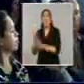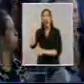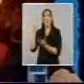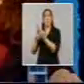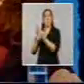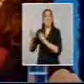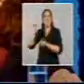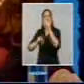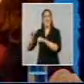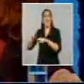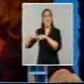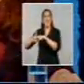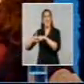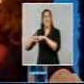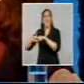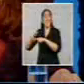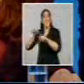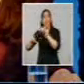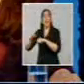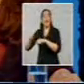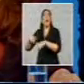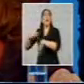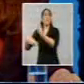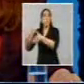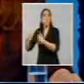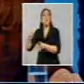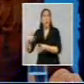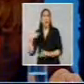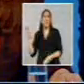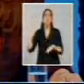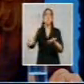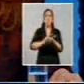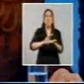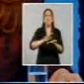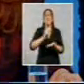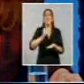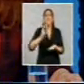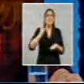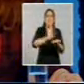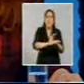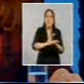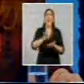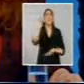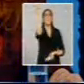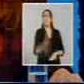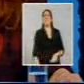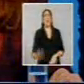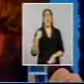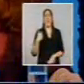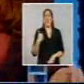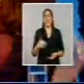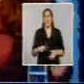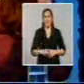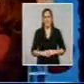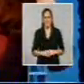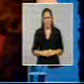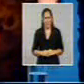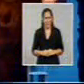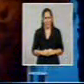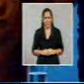Ciencia y Tecnología que hemos invertido a lo largo y a lo ancho del país